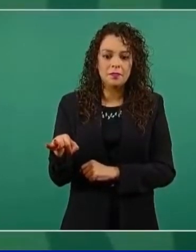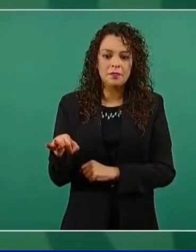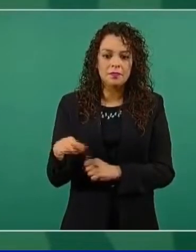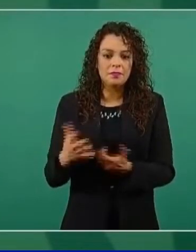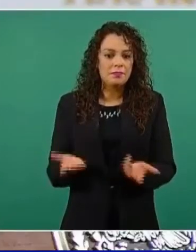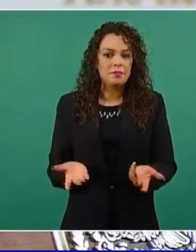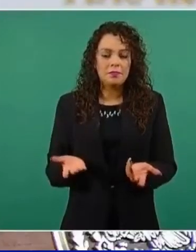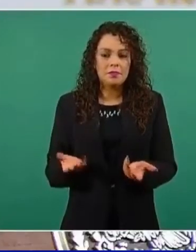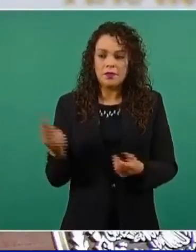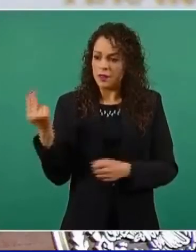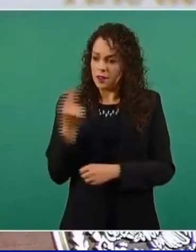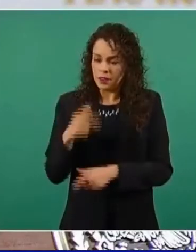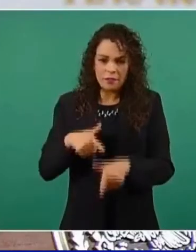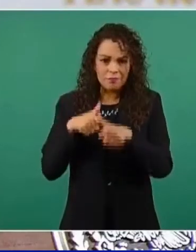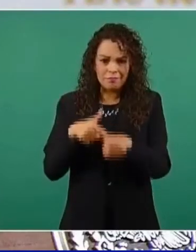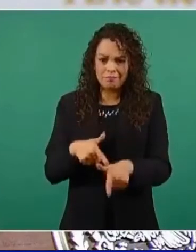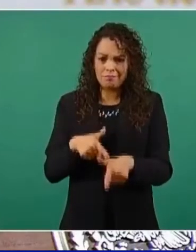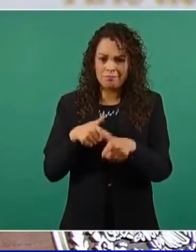Entonces hay que seguir